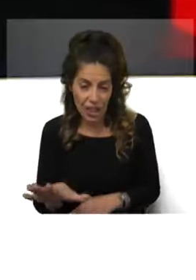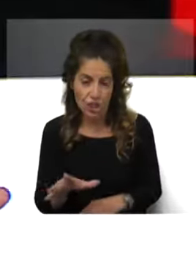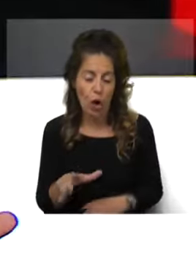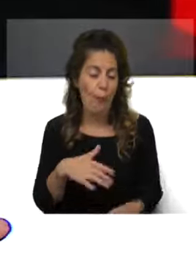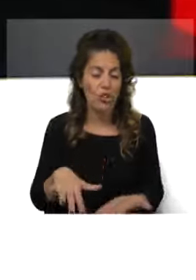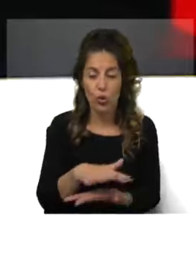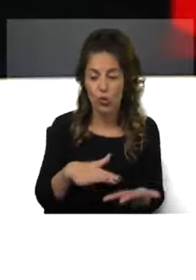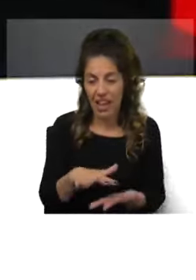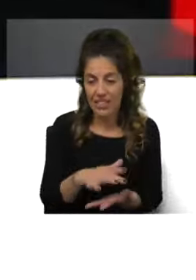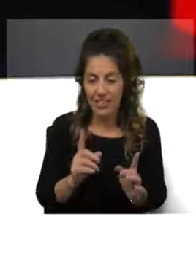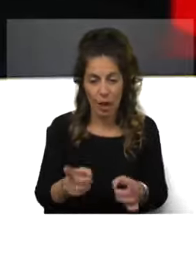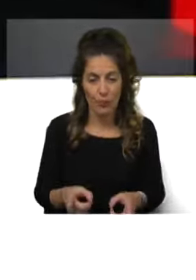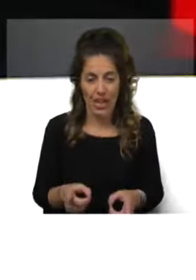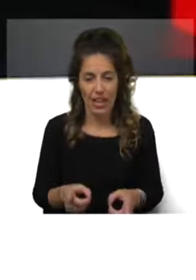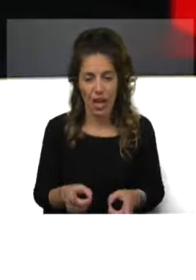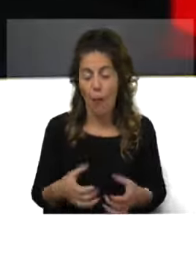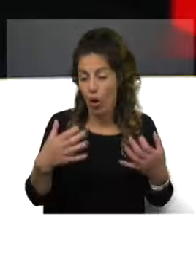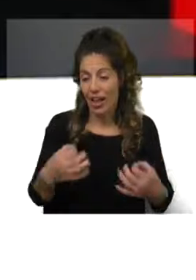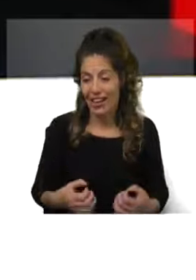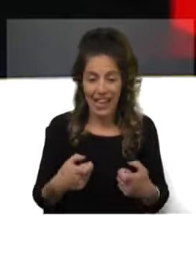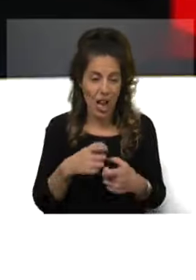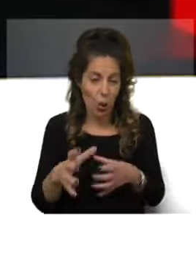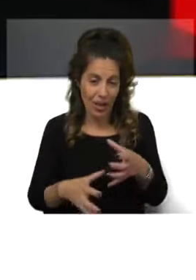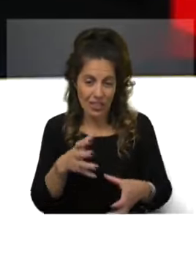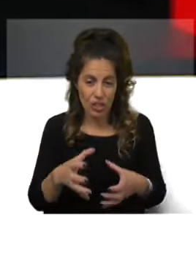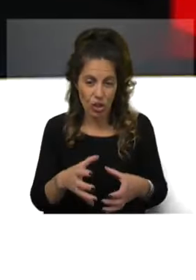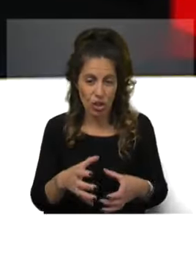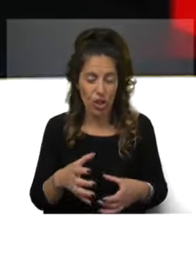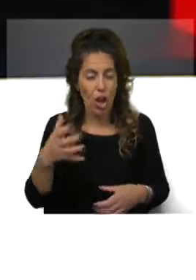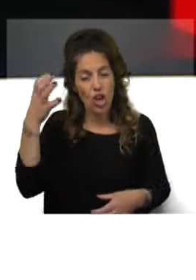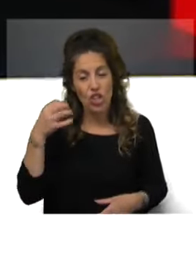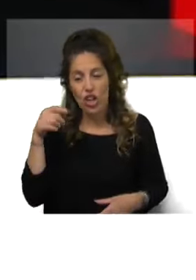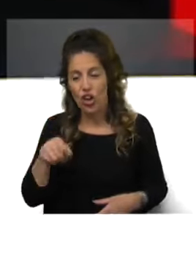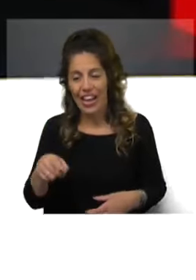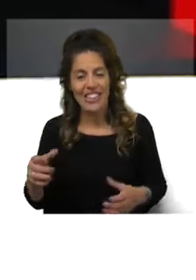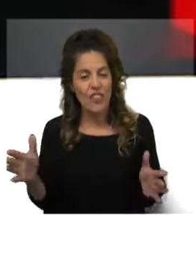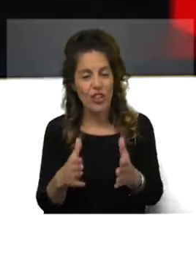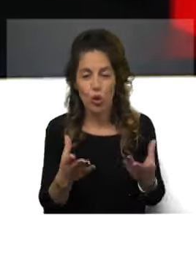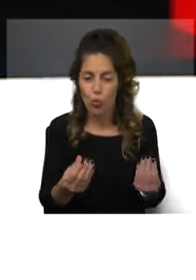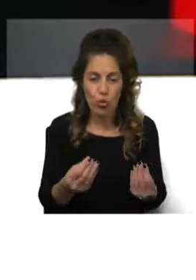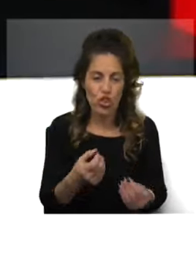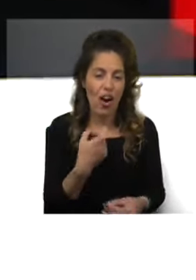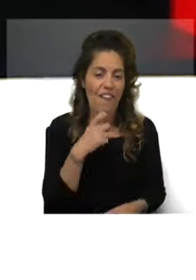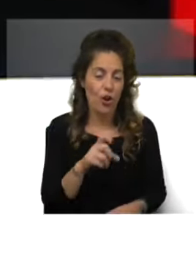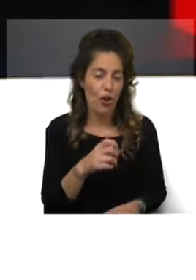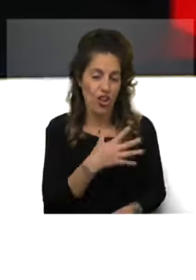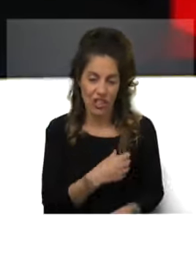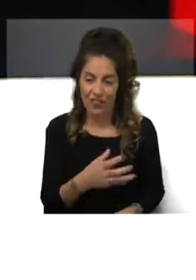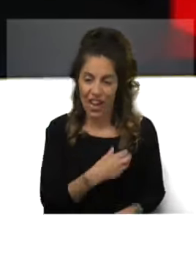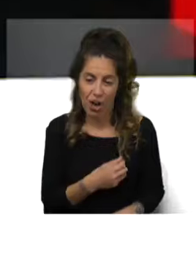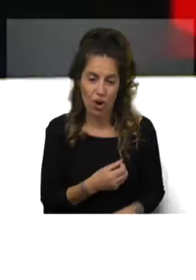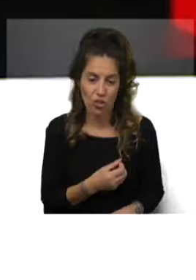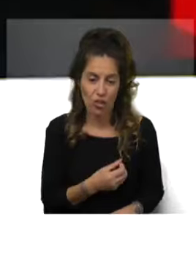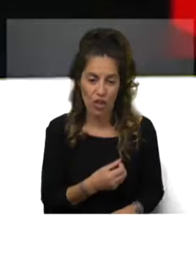circunstancias ajenas este por la realidad de la coalición Yo creo que él se enfrentó mucho a blancos y colorados tiró mucho de la piola